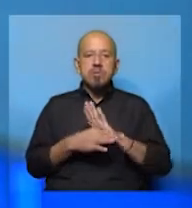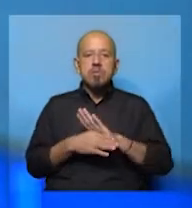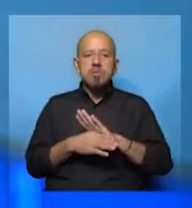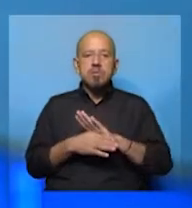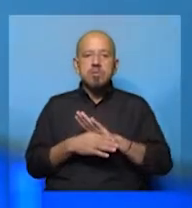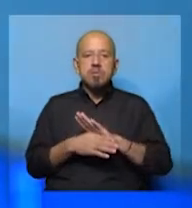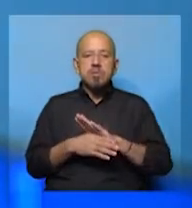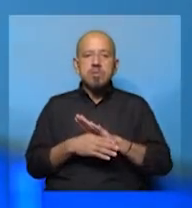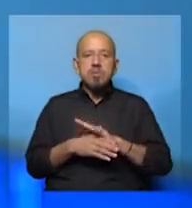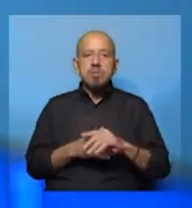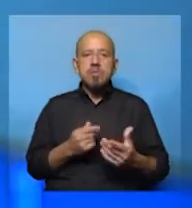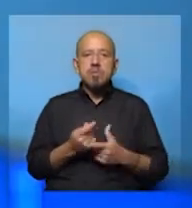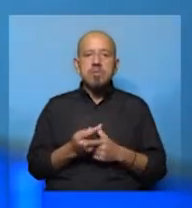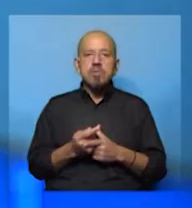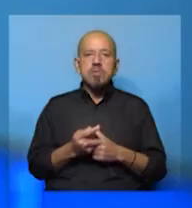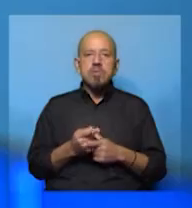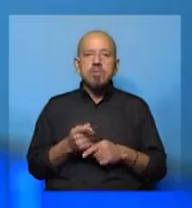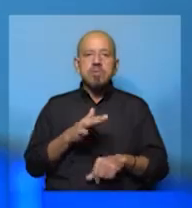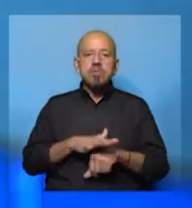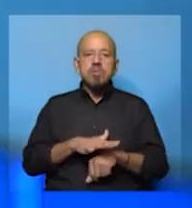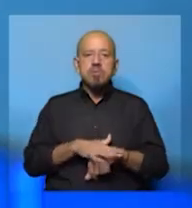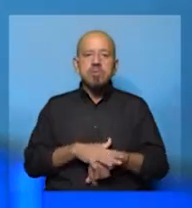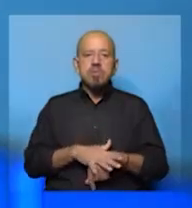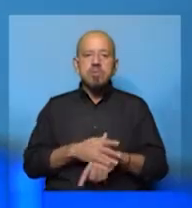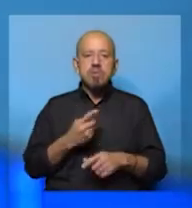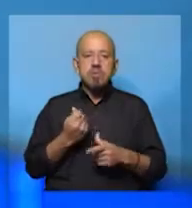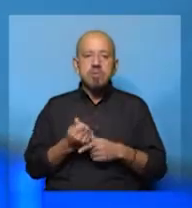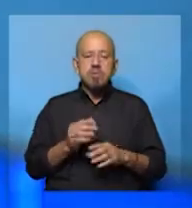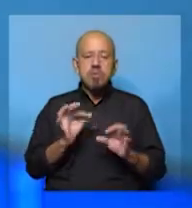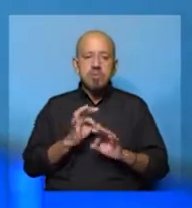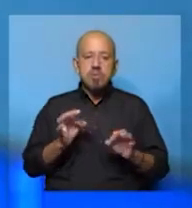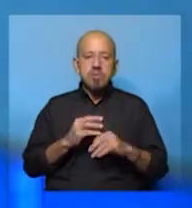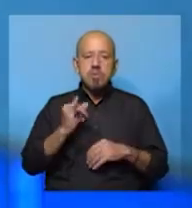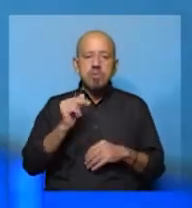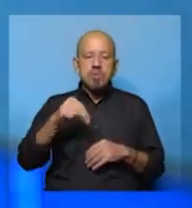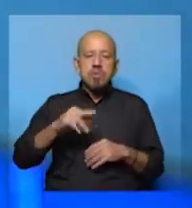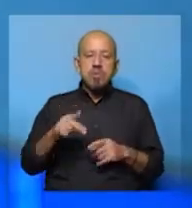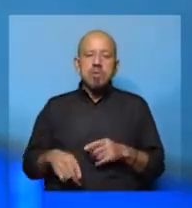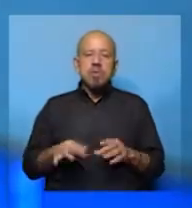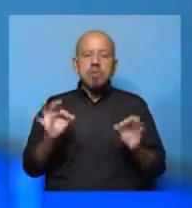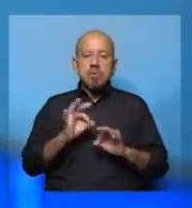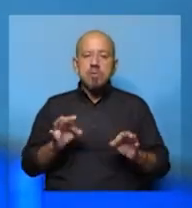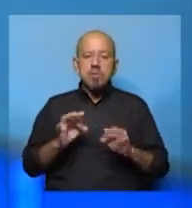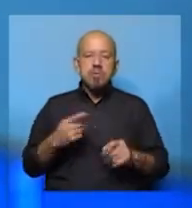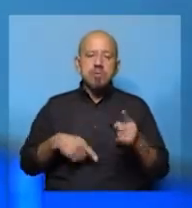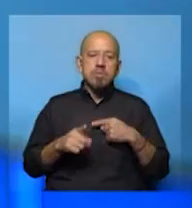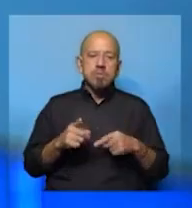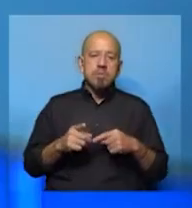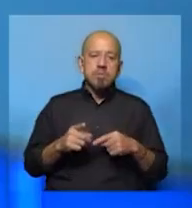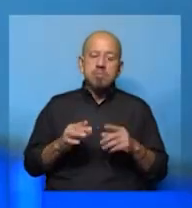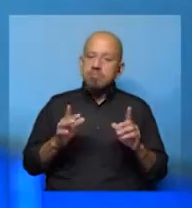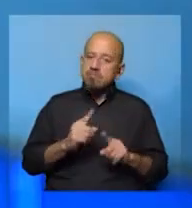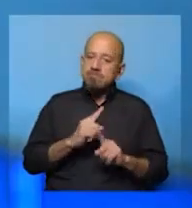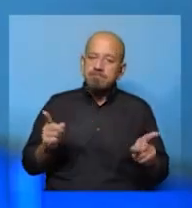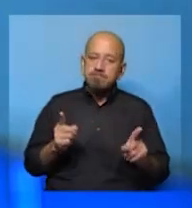parte anep en ese momento no gastó inau en ese momento no gastó Ministerio de vivienda